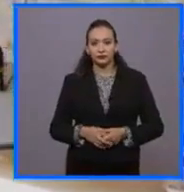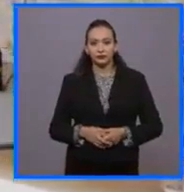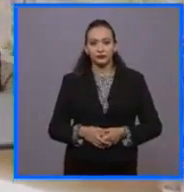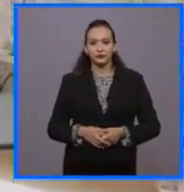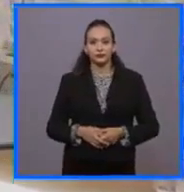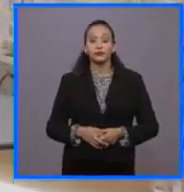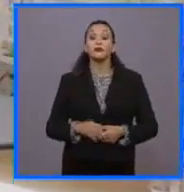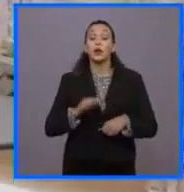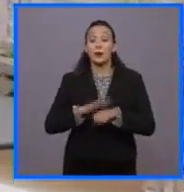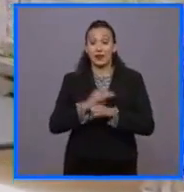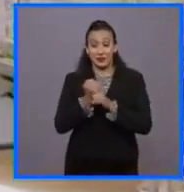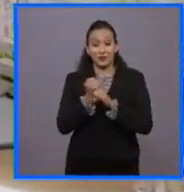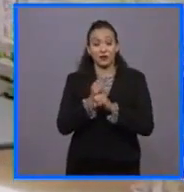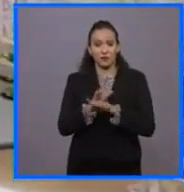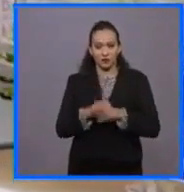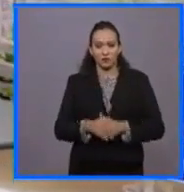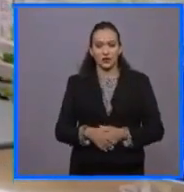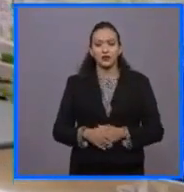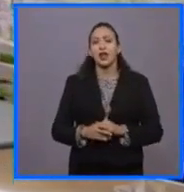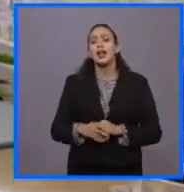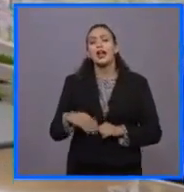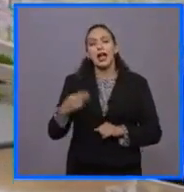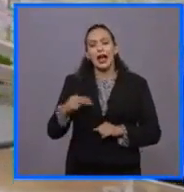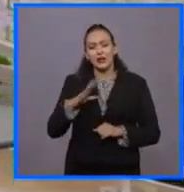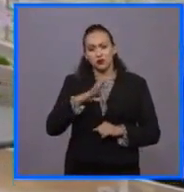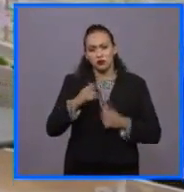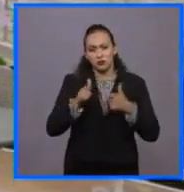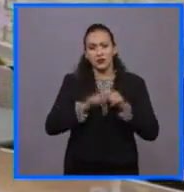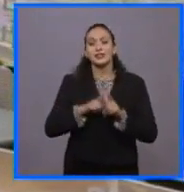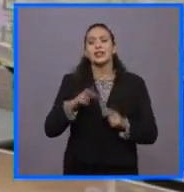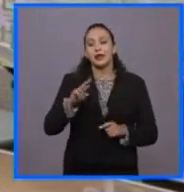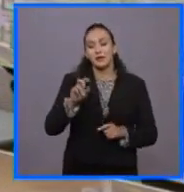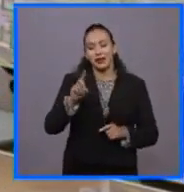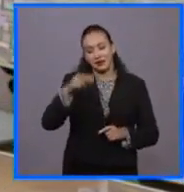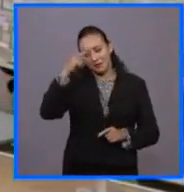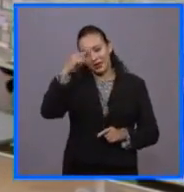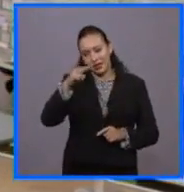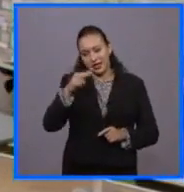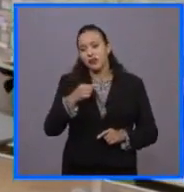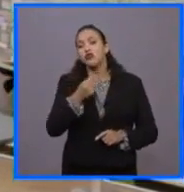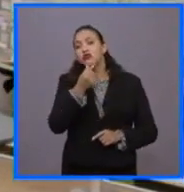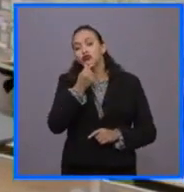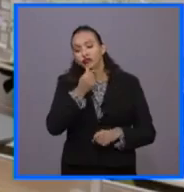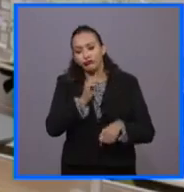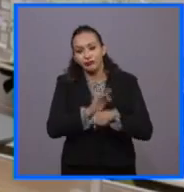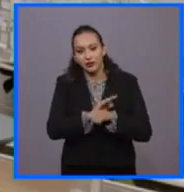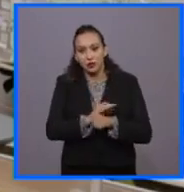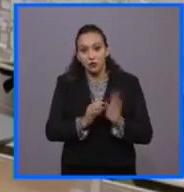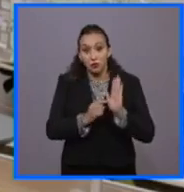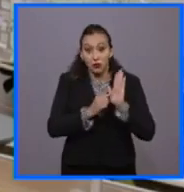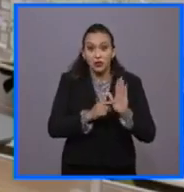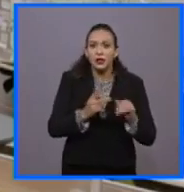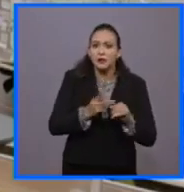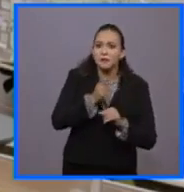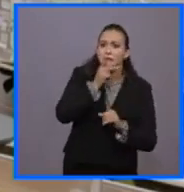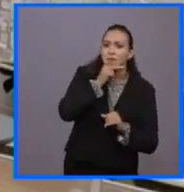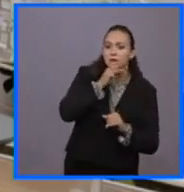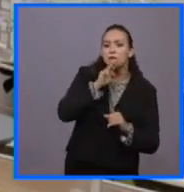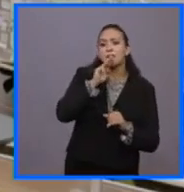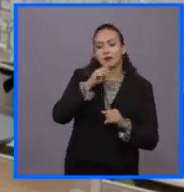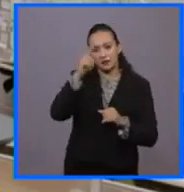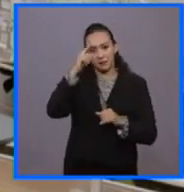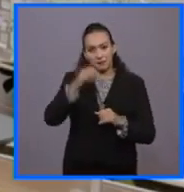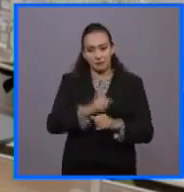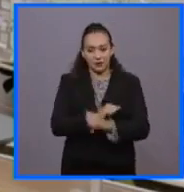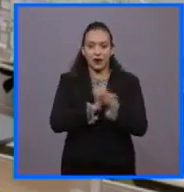En más información, la Red por los Derechos de la Infancia en México presentó una radiografía de las maternidades y paternidades en la educación